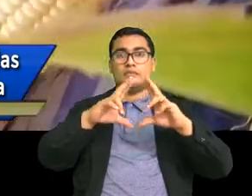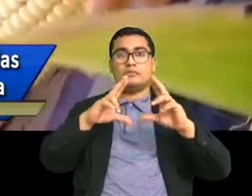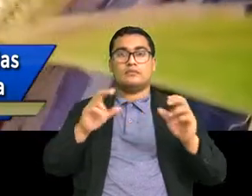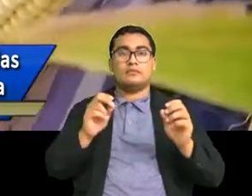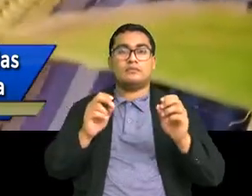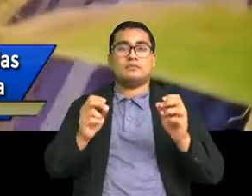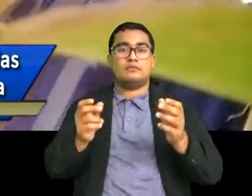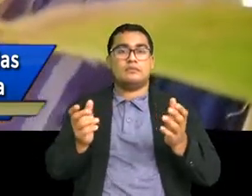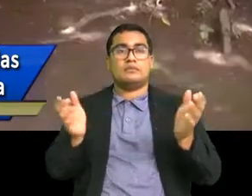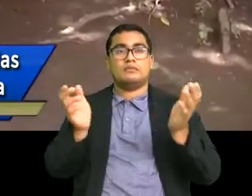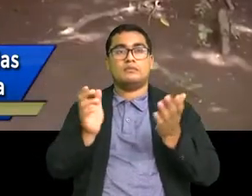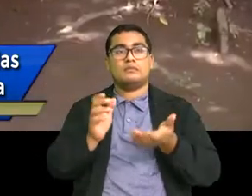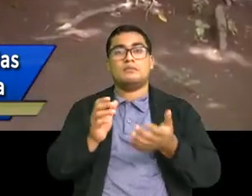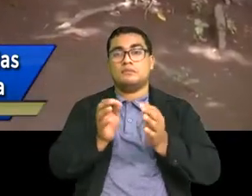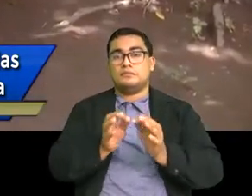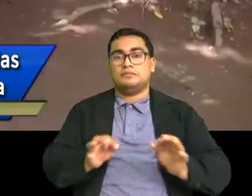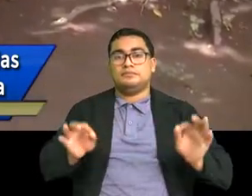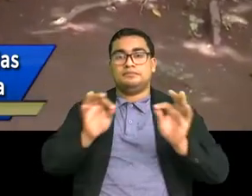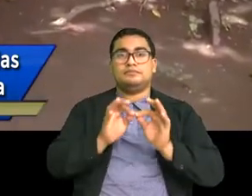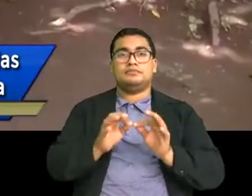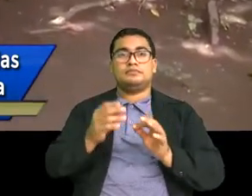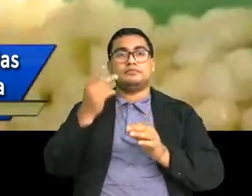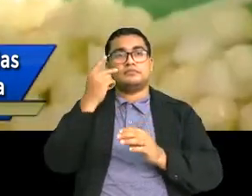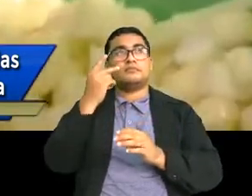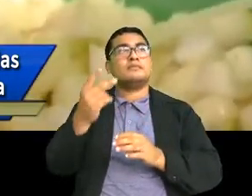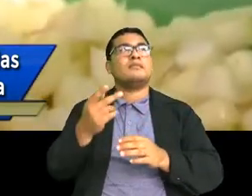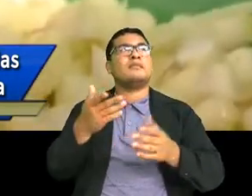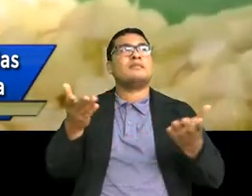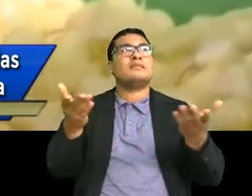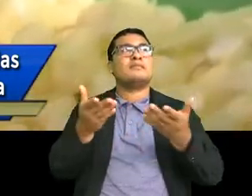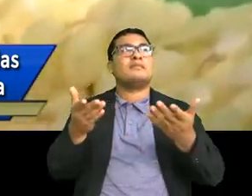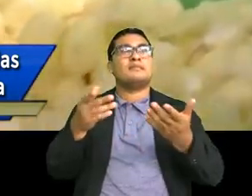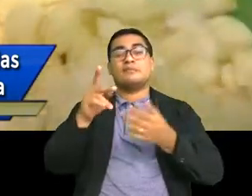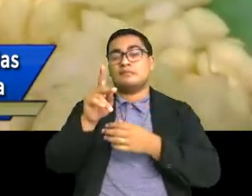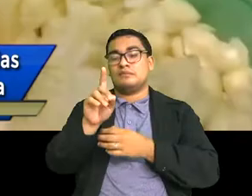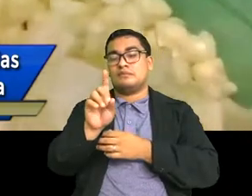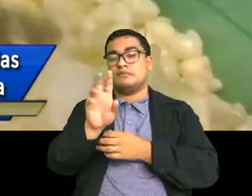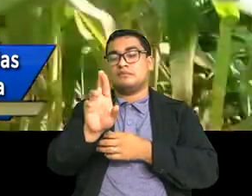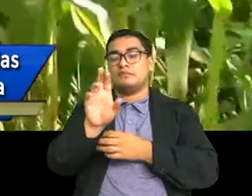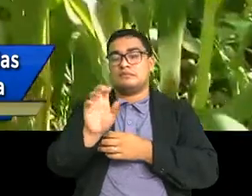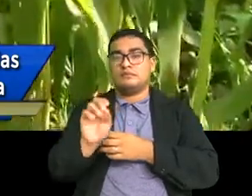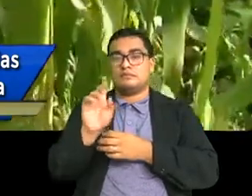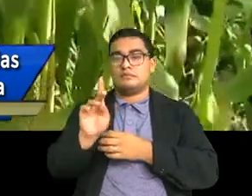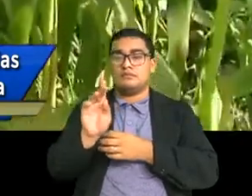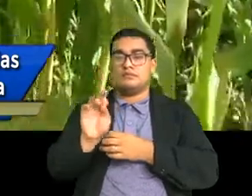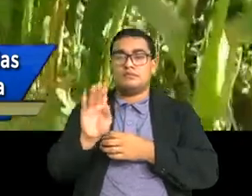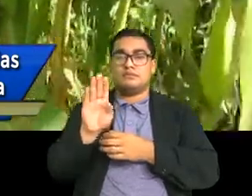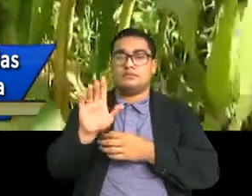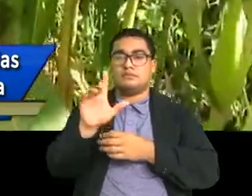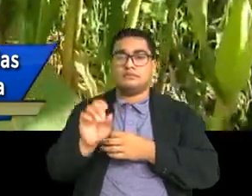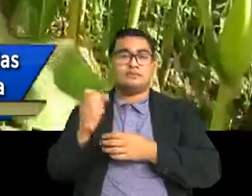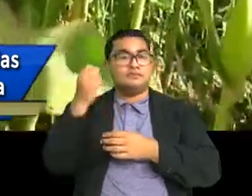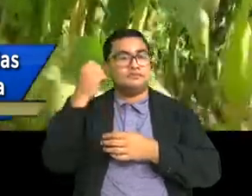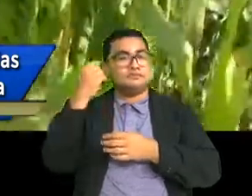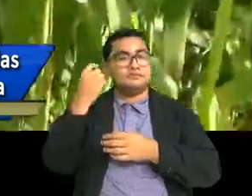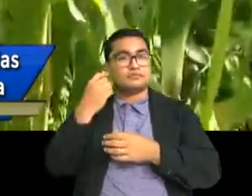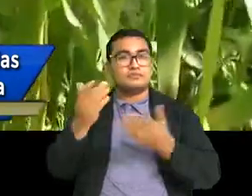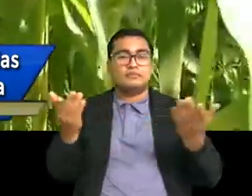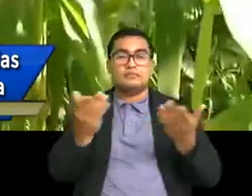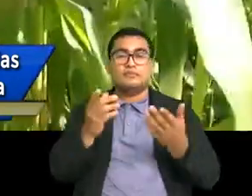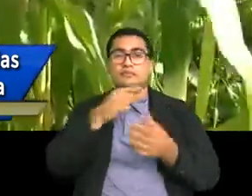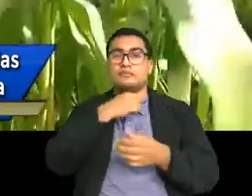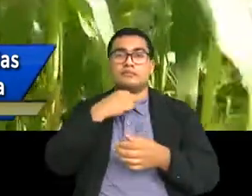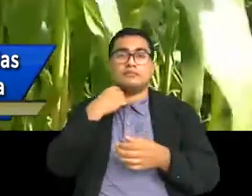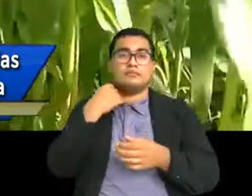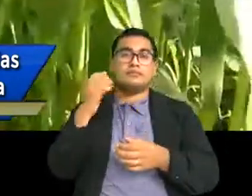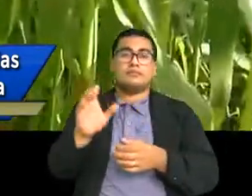claro que sí importante lo que vemos en pantalla compañeros pedro pablo entender esa realidad y le consultó a partir de los